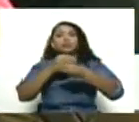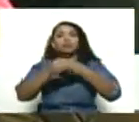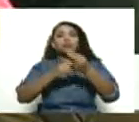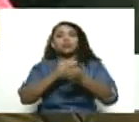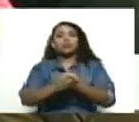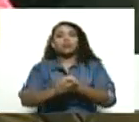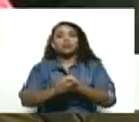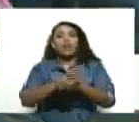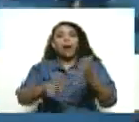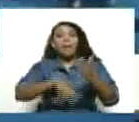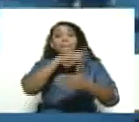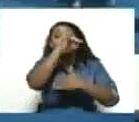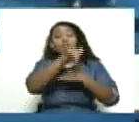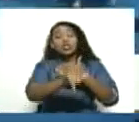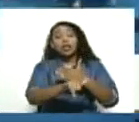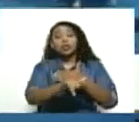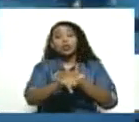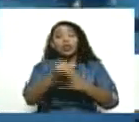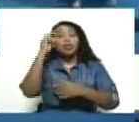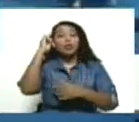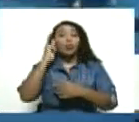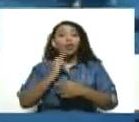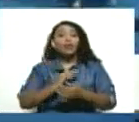que el proyecto de Bolívar